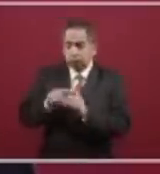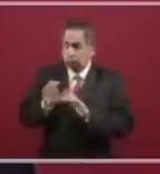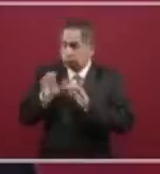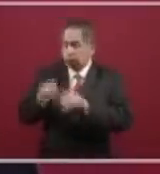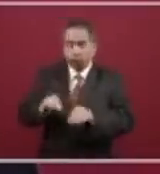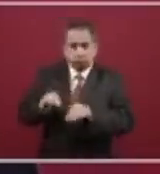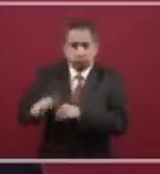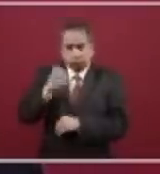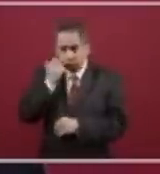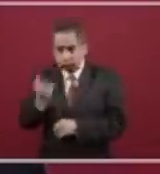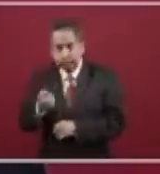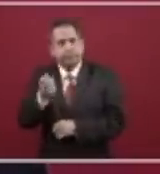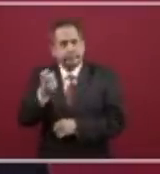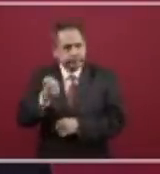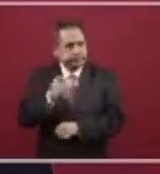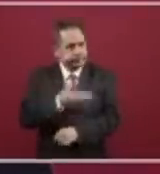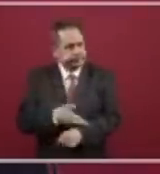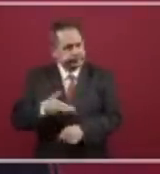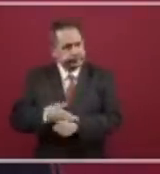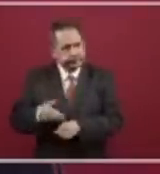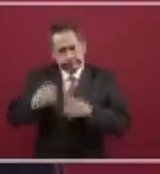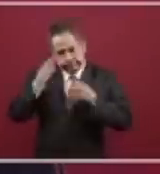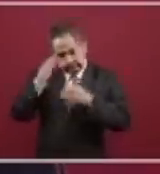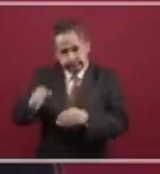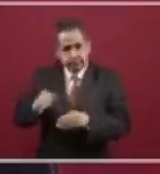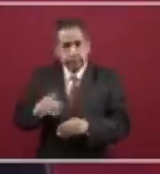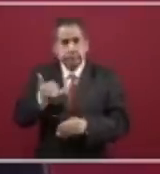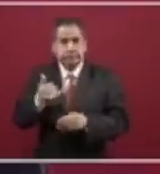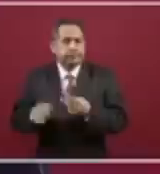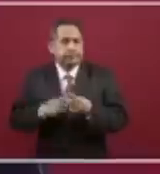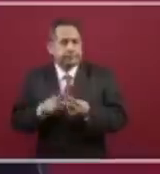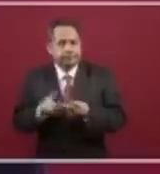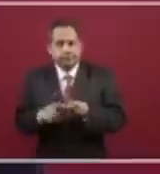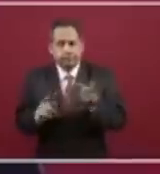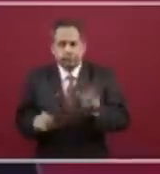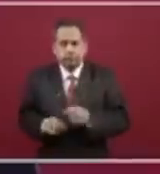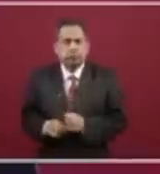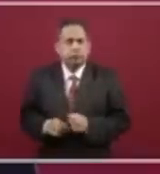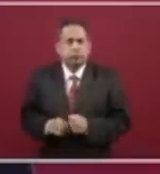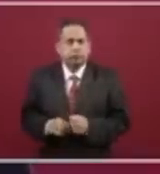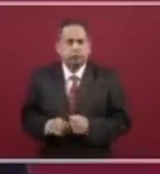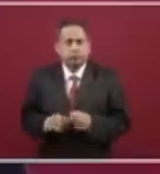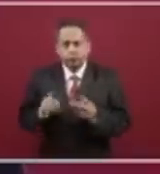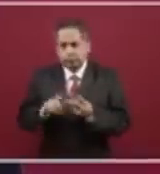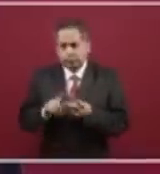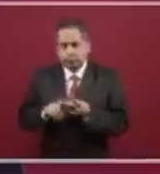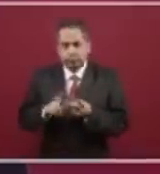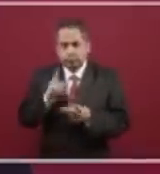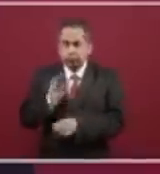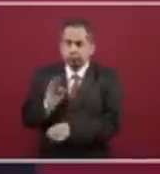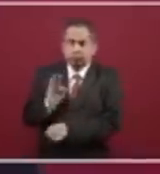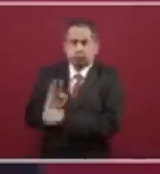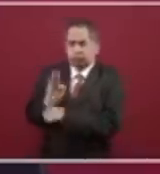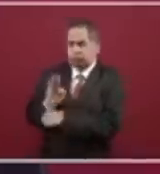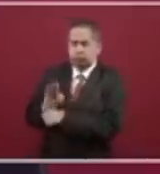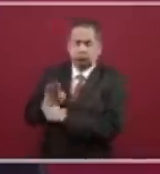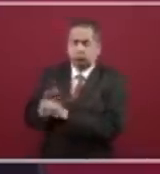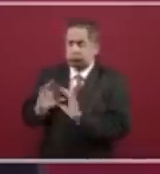en eso estamos y lo segundo es protegerlos